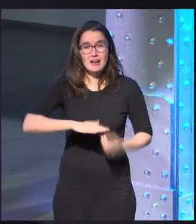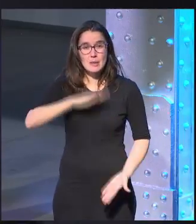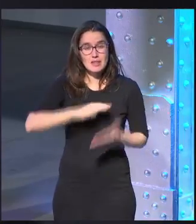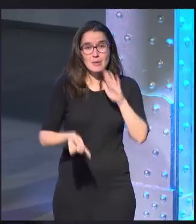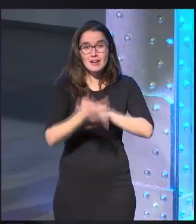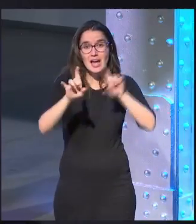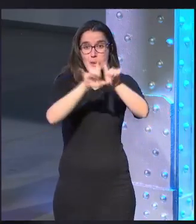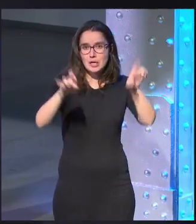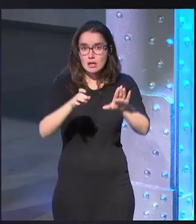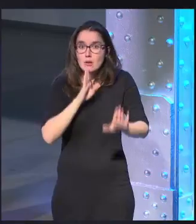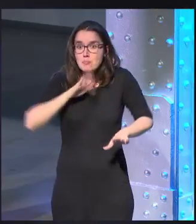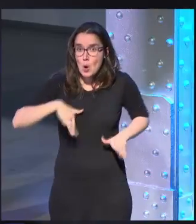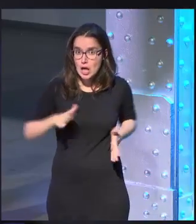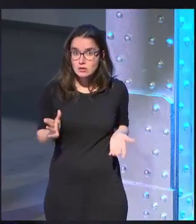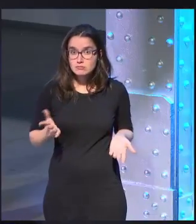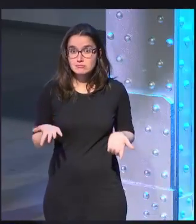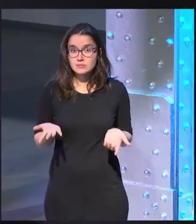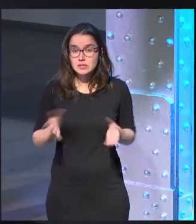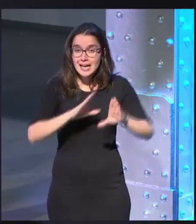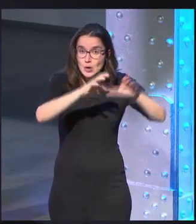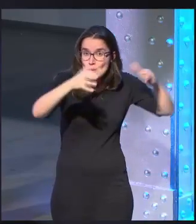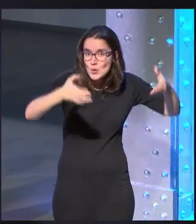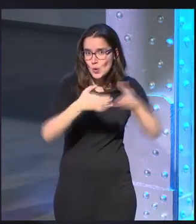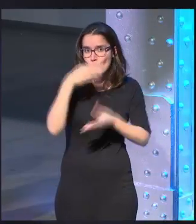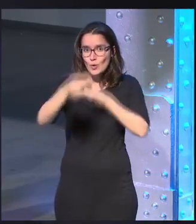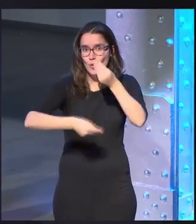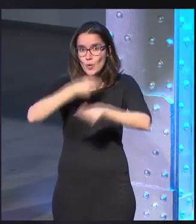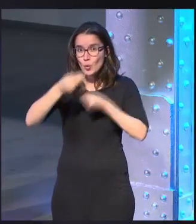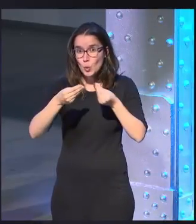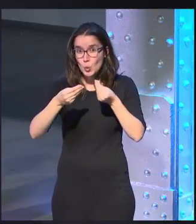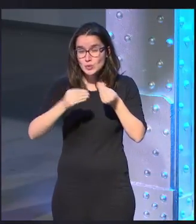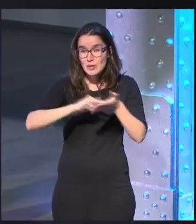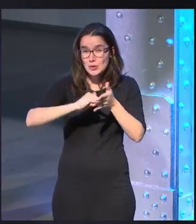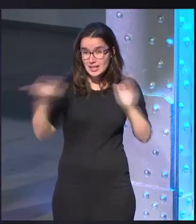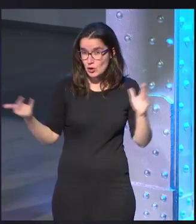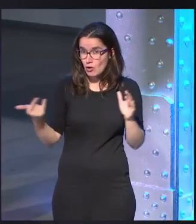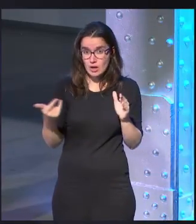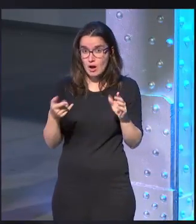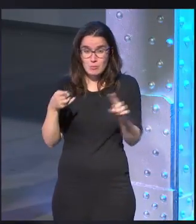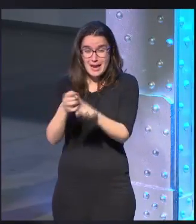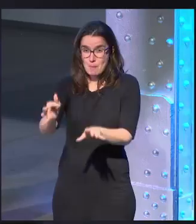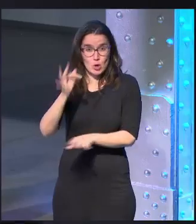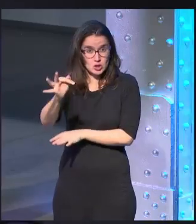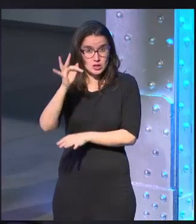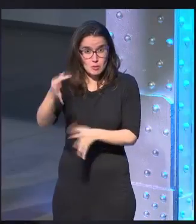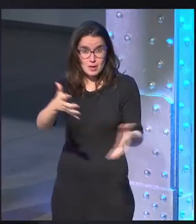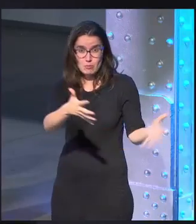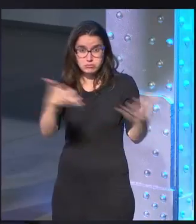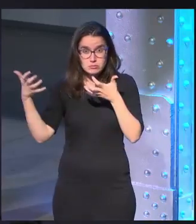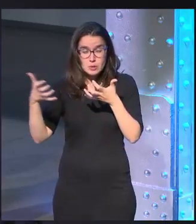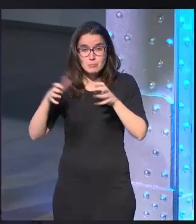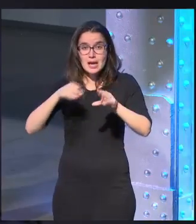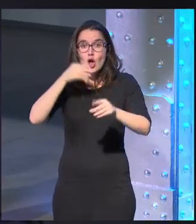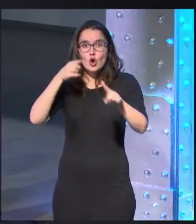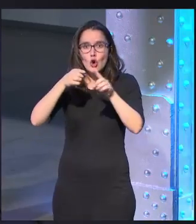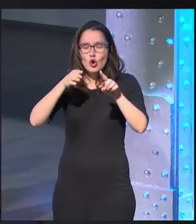crear empresas chulas, en equipo, utilizando al máximo la tecnología en su beneficio para hacer del mundo un lugar